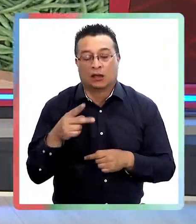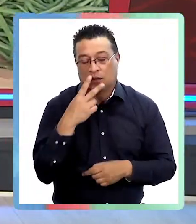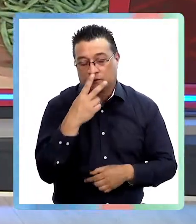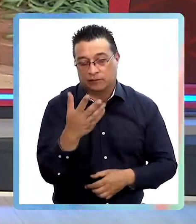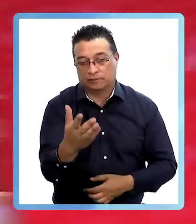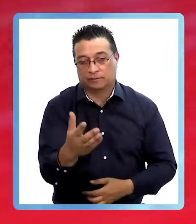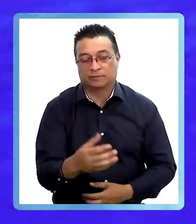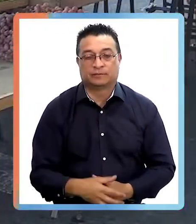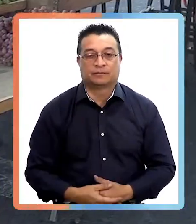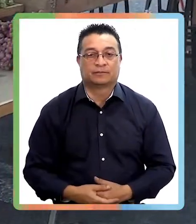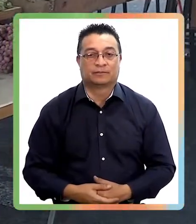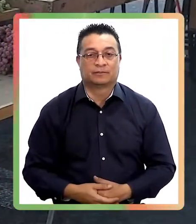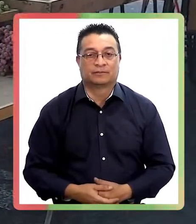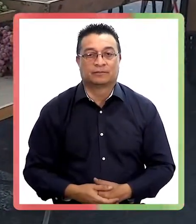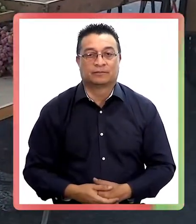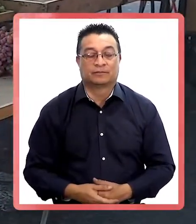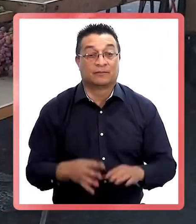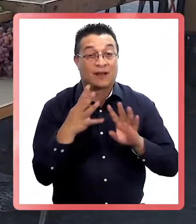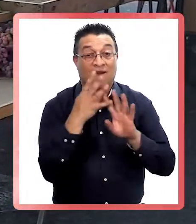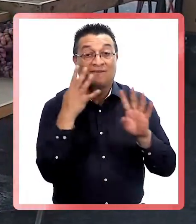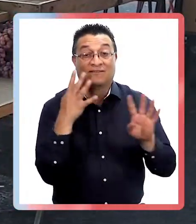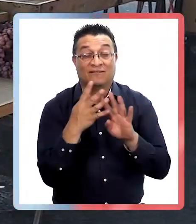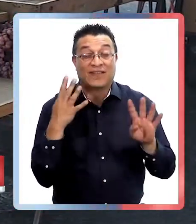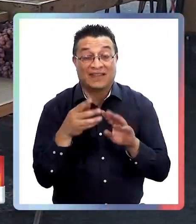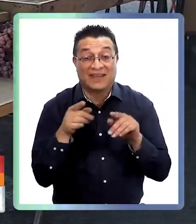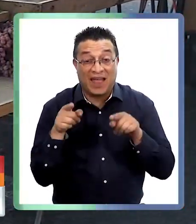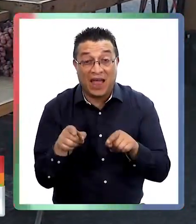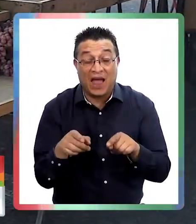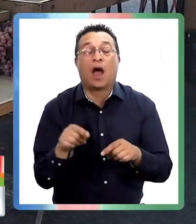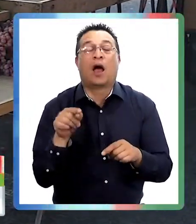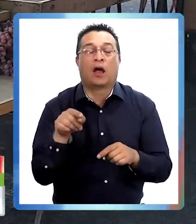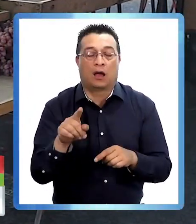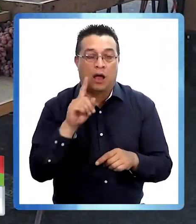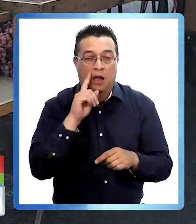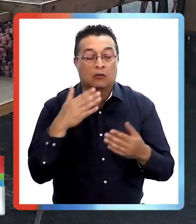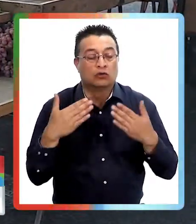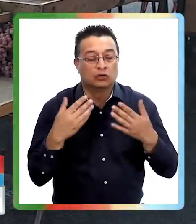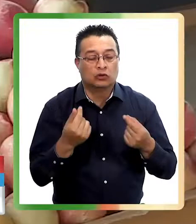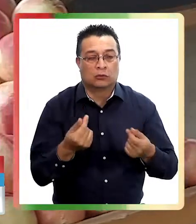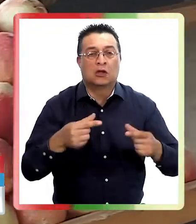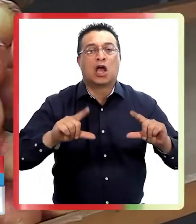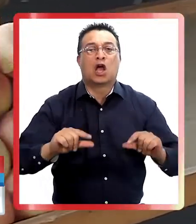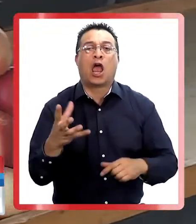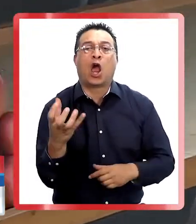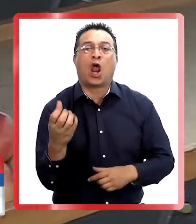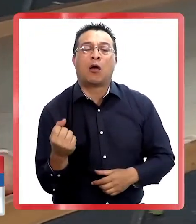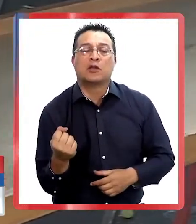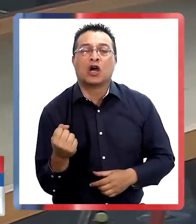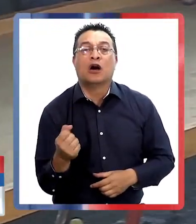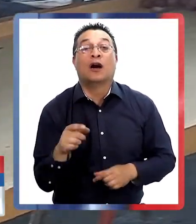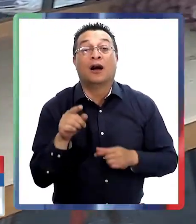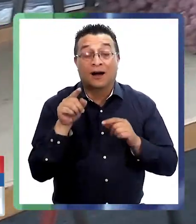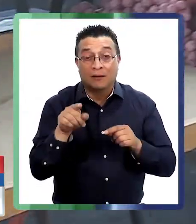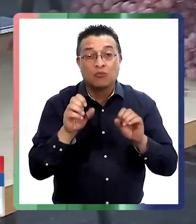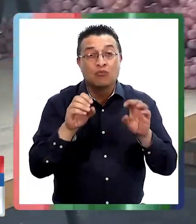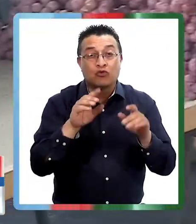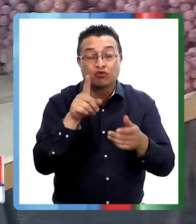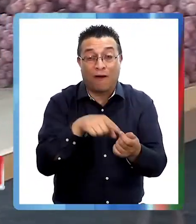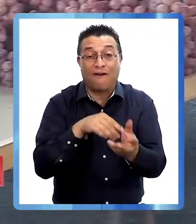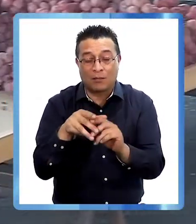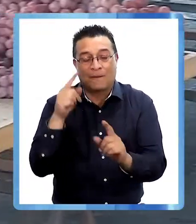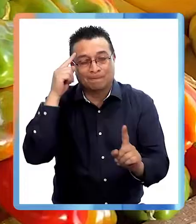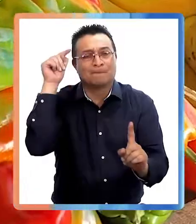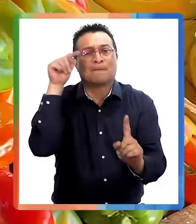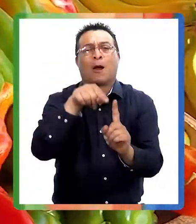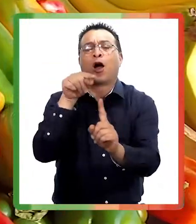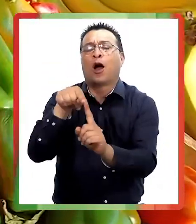más. Las ferias libres entregan productos frescos a precios económicos. La mayoría de las familias las prefieren